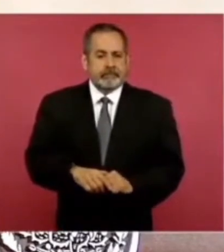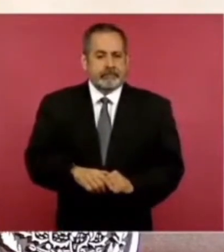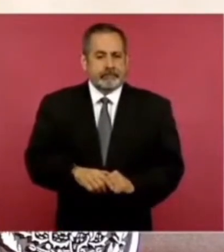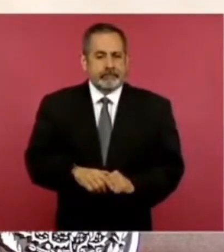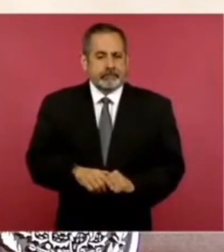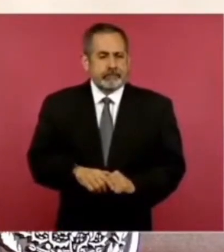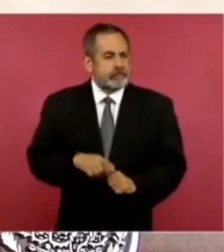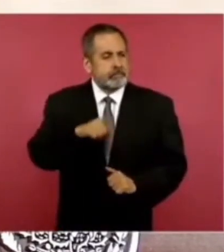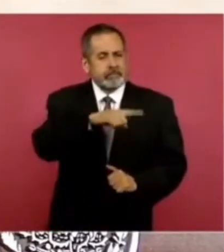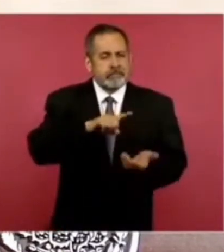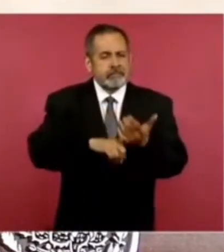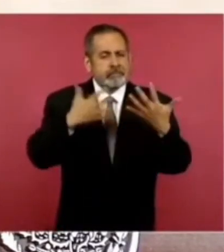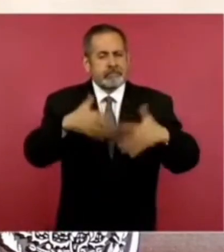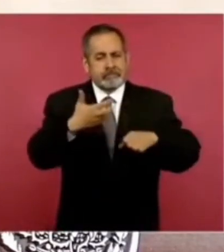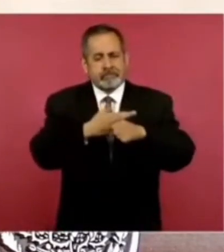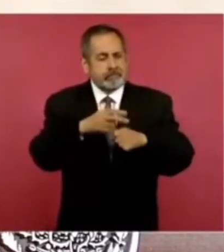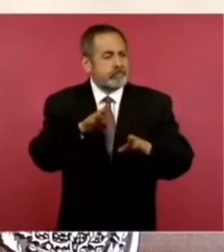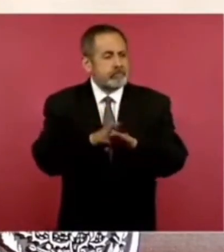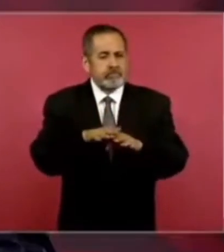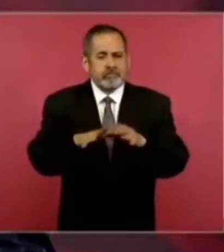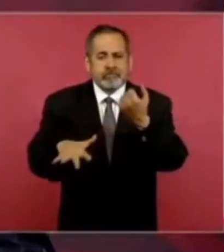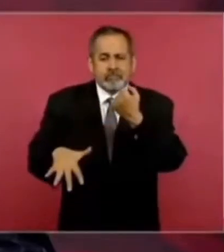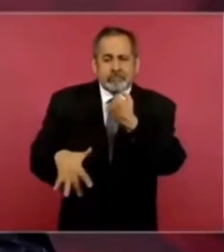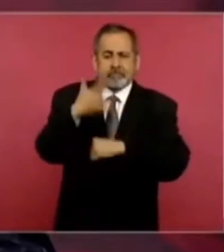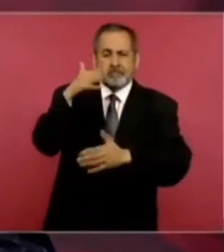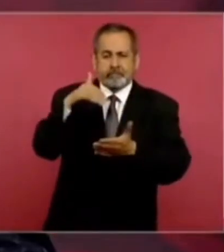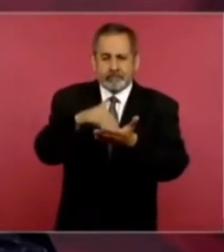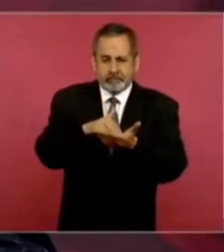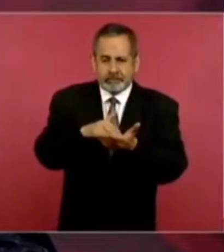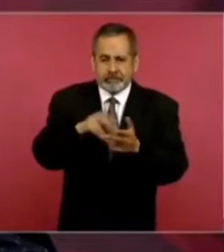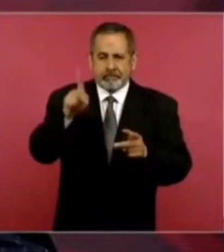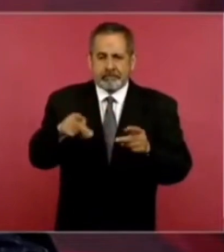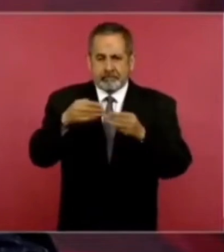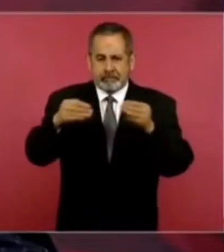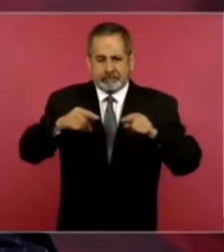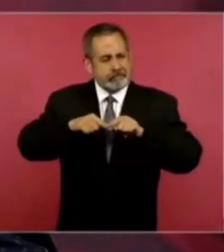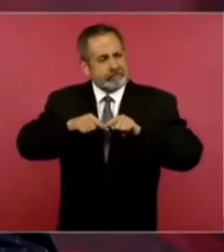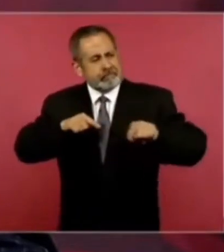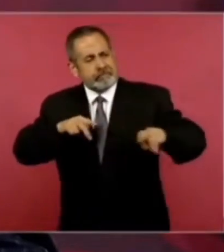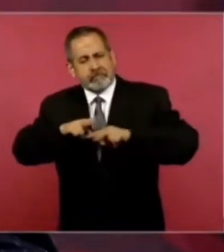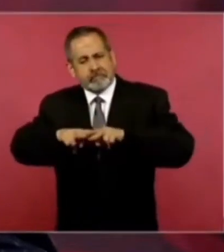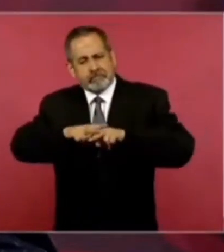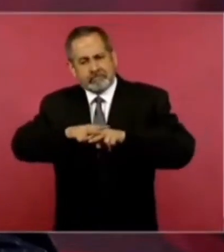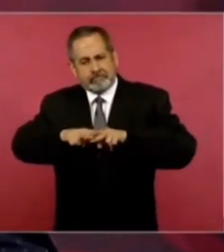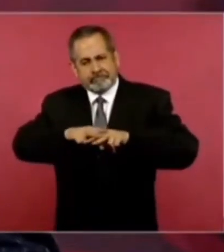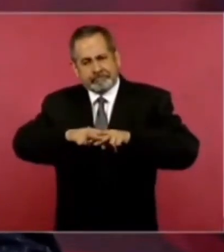empresas extranjeras. Y en la compra-venta de los bonos